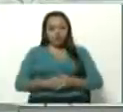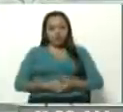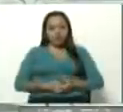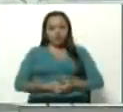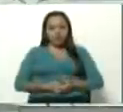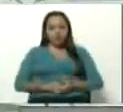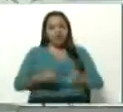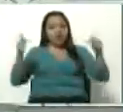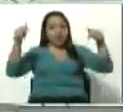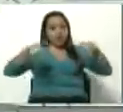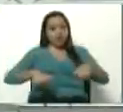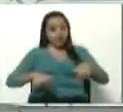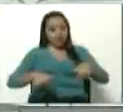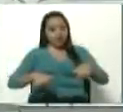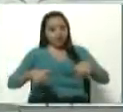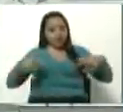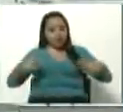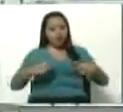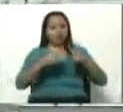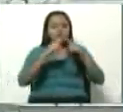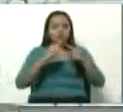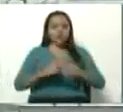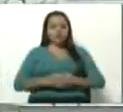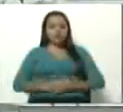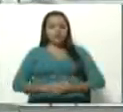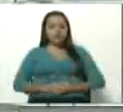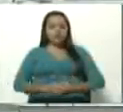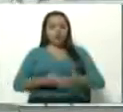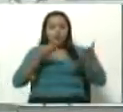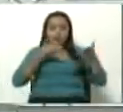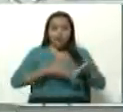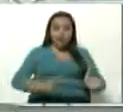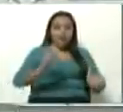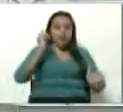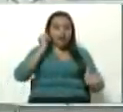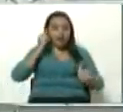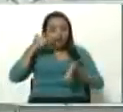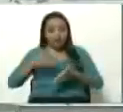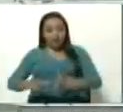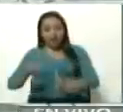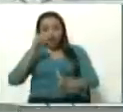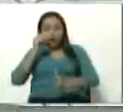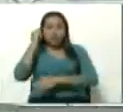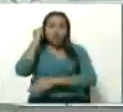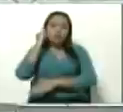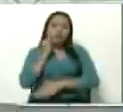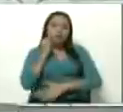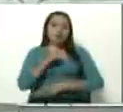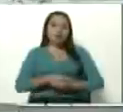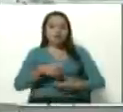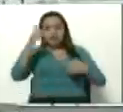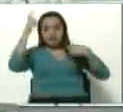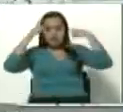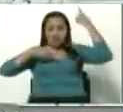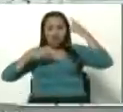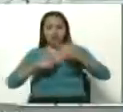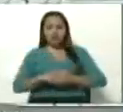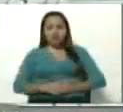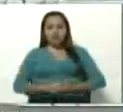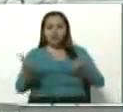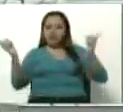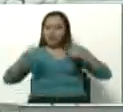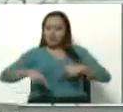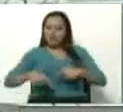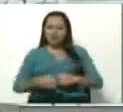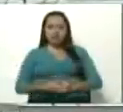de que aquí nos encontramos los hijos y las hijas de Bolívar, de Chávez y, por